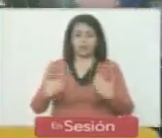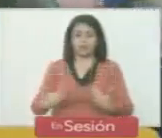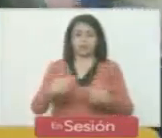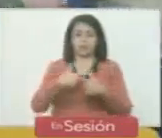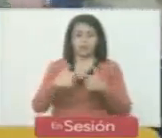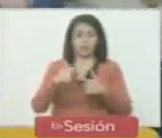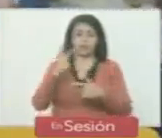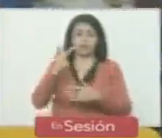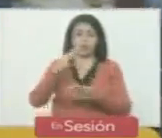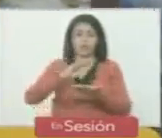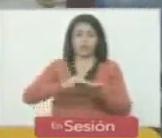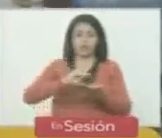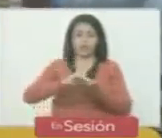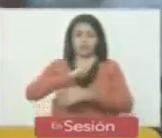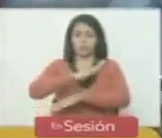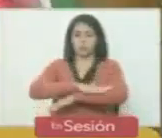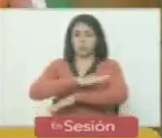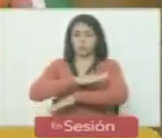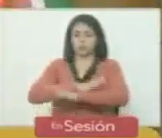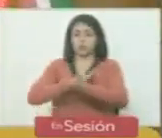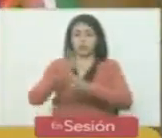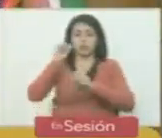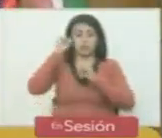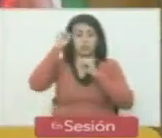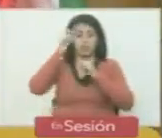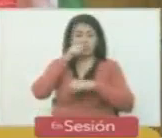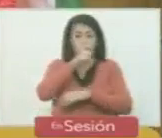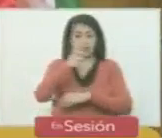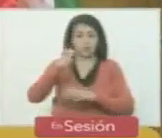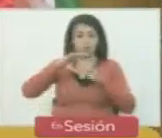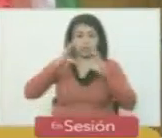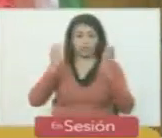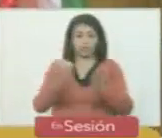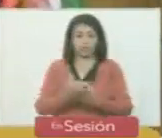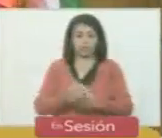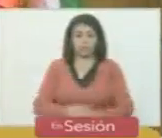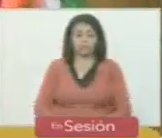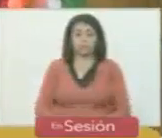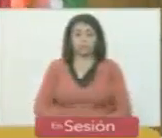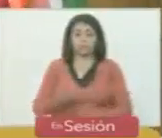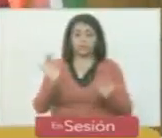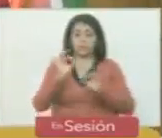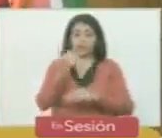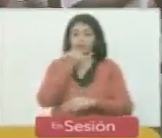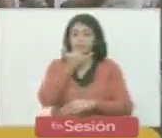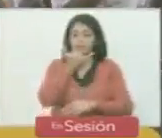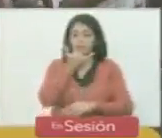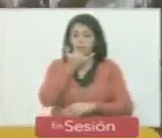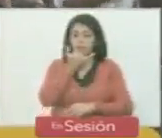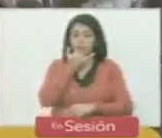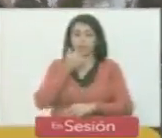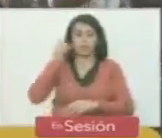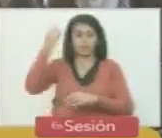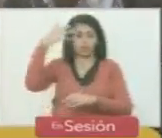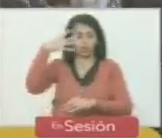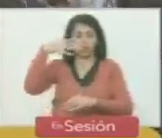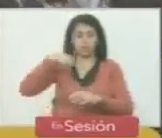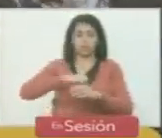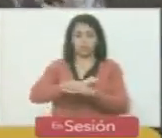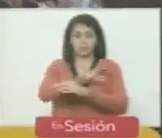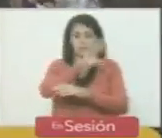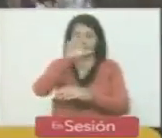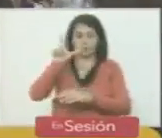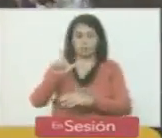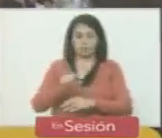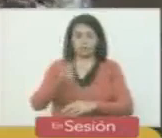moral! ¡Que viva en los pueblos indígenas del mundo! ¡Que nadie se equivoque! ¡El sol nace por